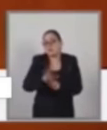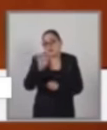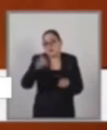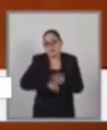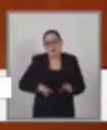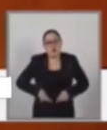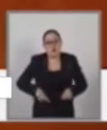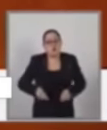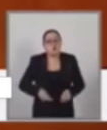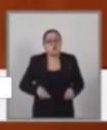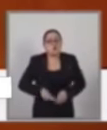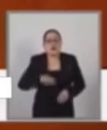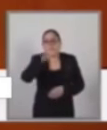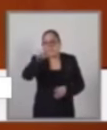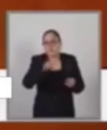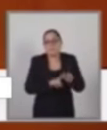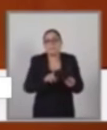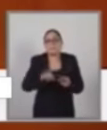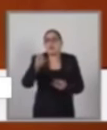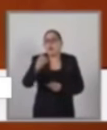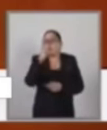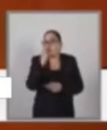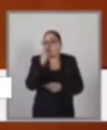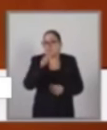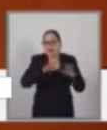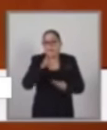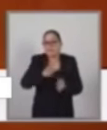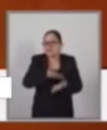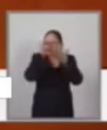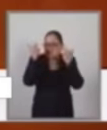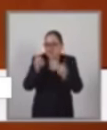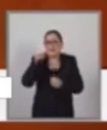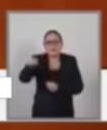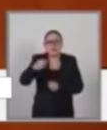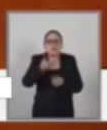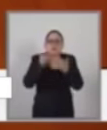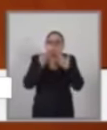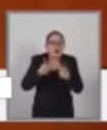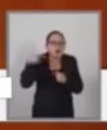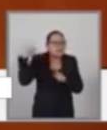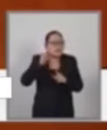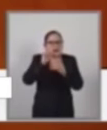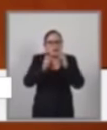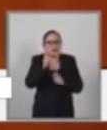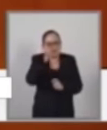verdad es que en cada agencia del Ministerio Público está la base para evitar la